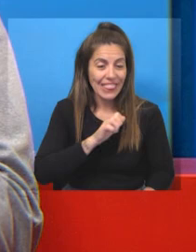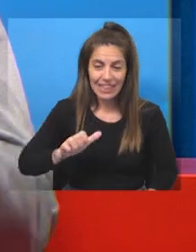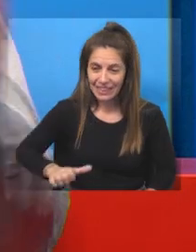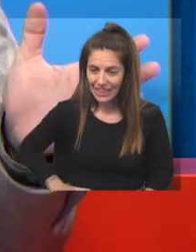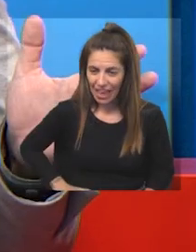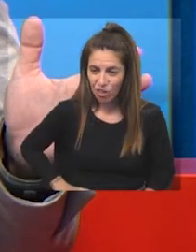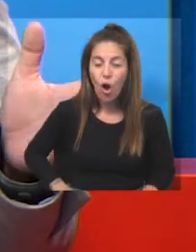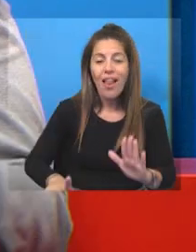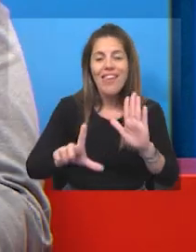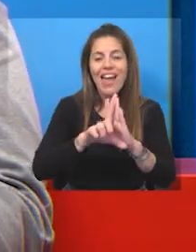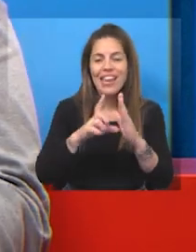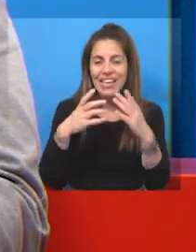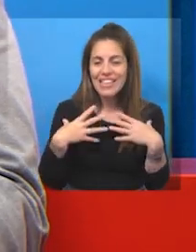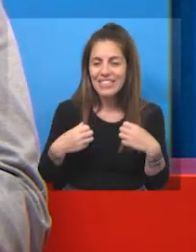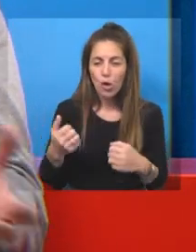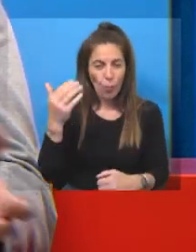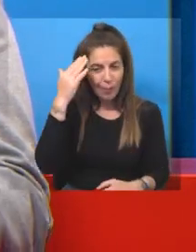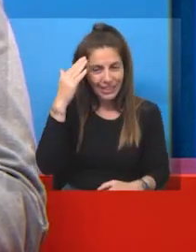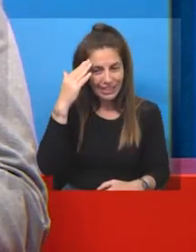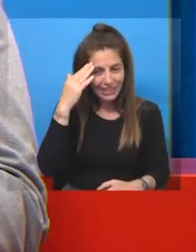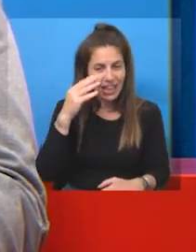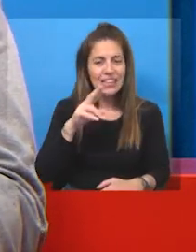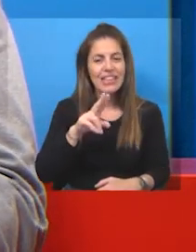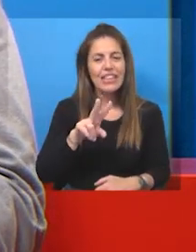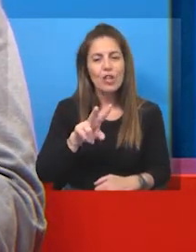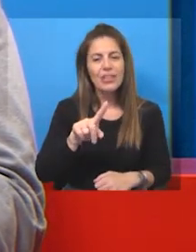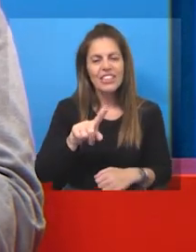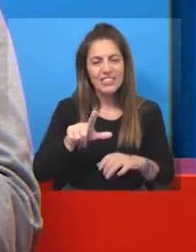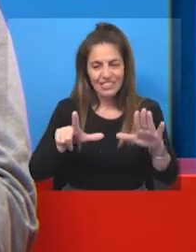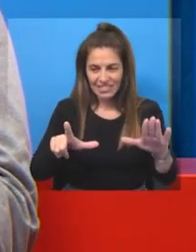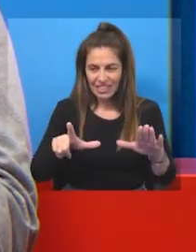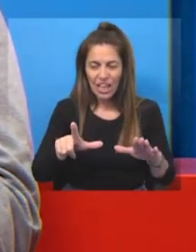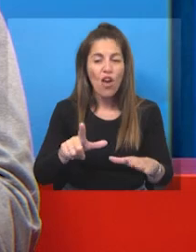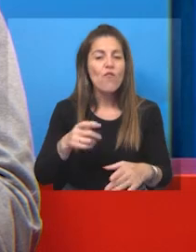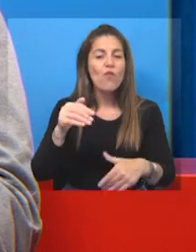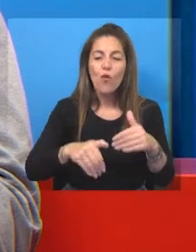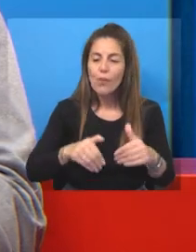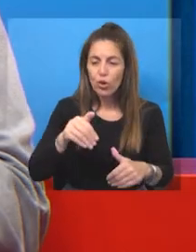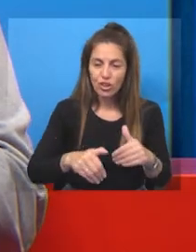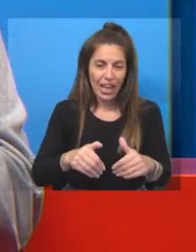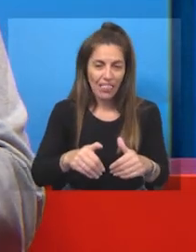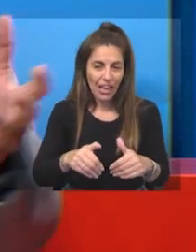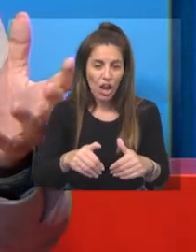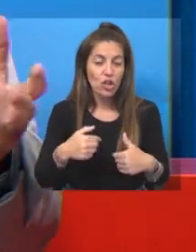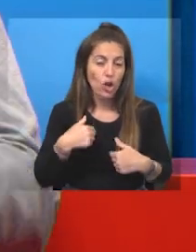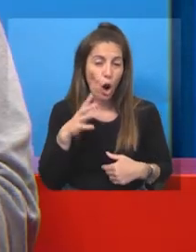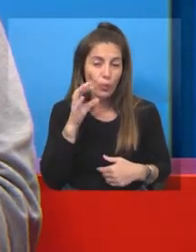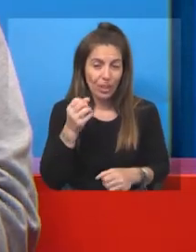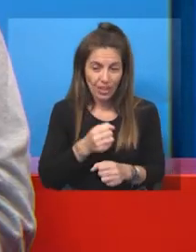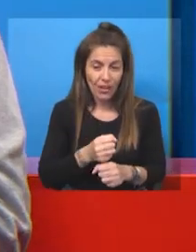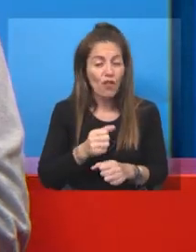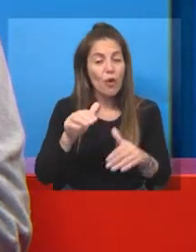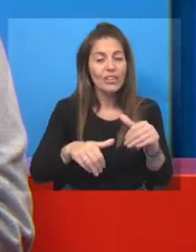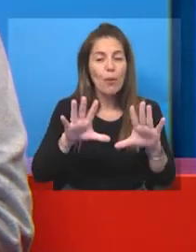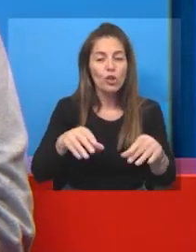este la ley de Salud Mental en 2017 en la que tuve oportunidad de trabajar eh fue votada este la por por todos los partidos